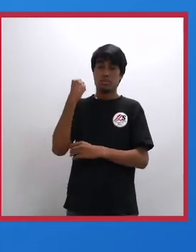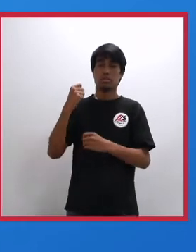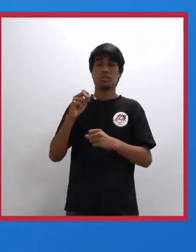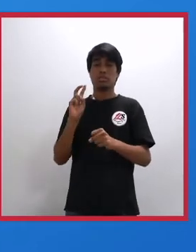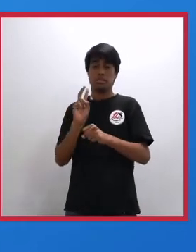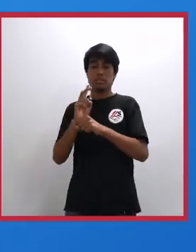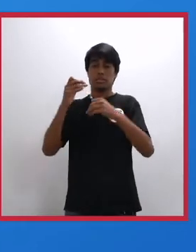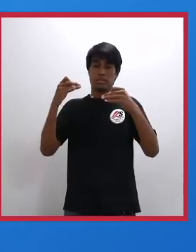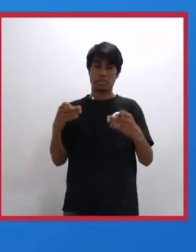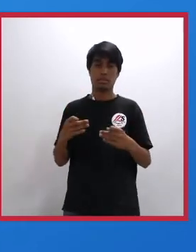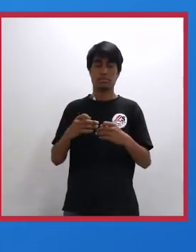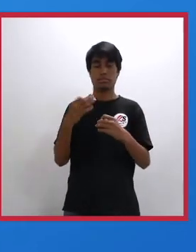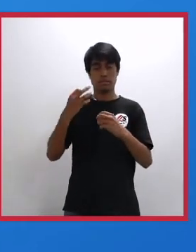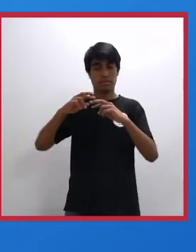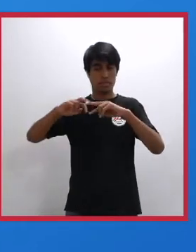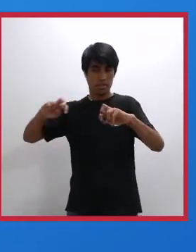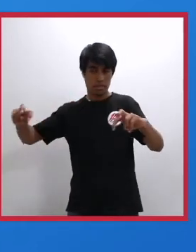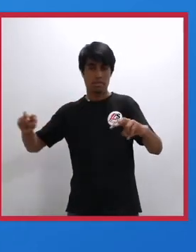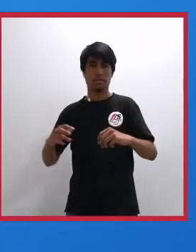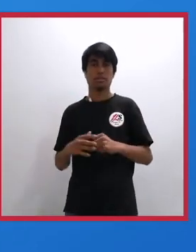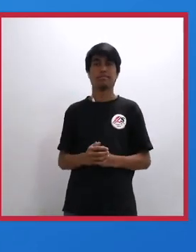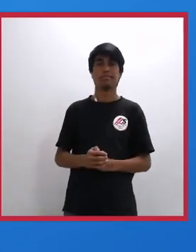que se debe realizar.